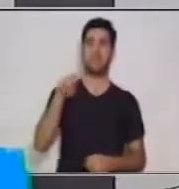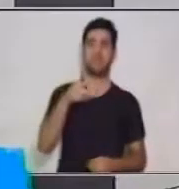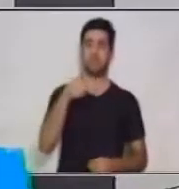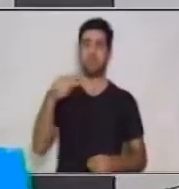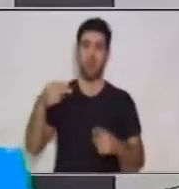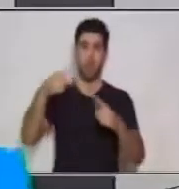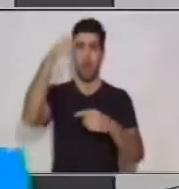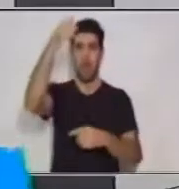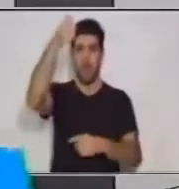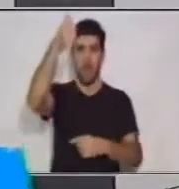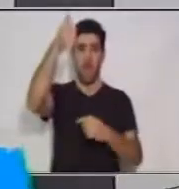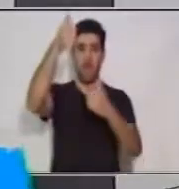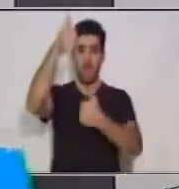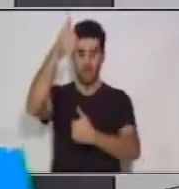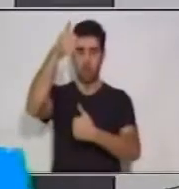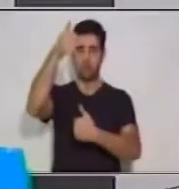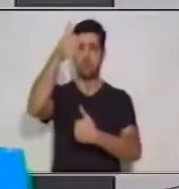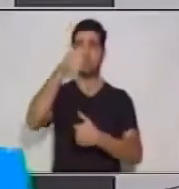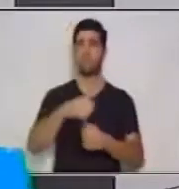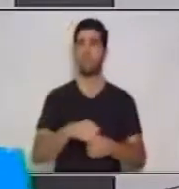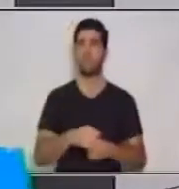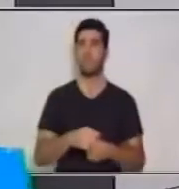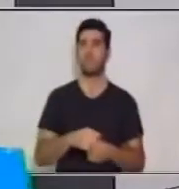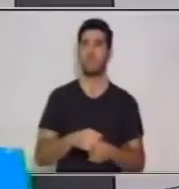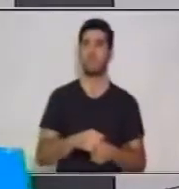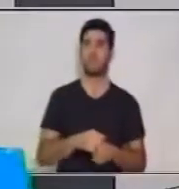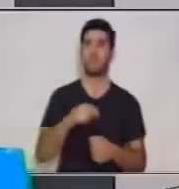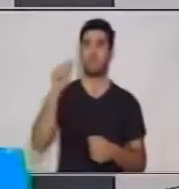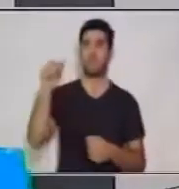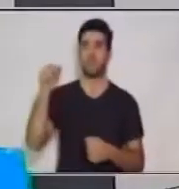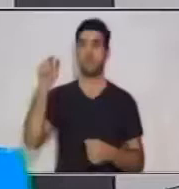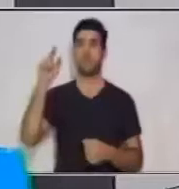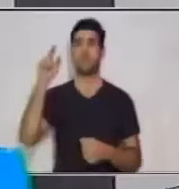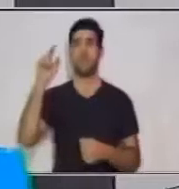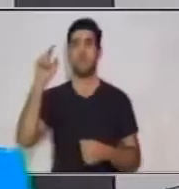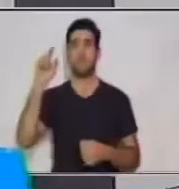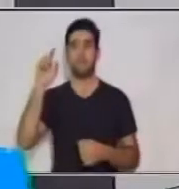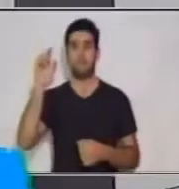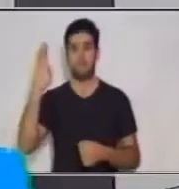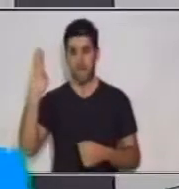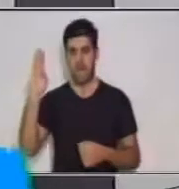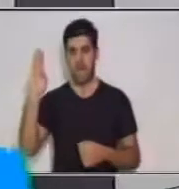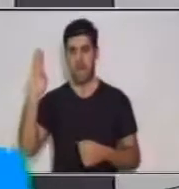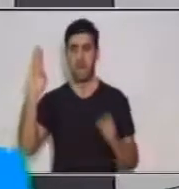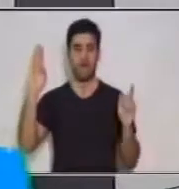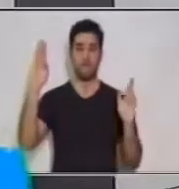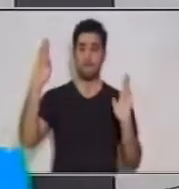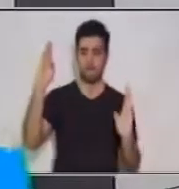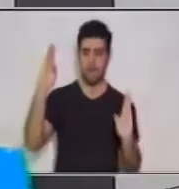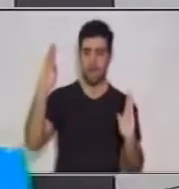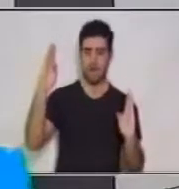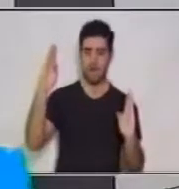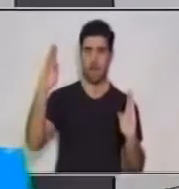que está enfrente del vértice A. Tenemos el lado B,